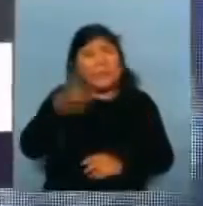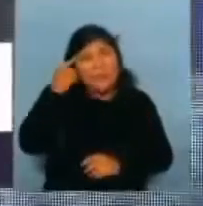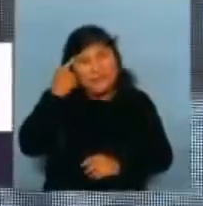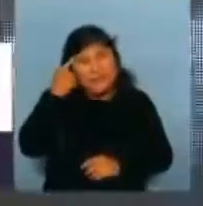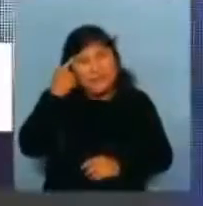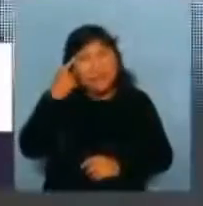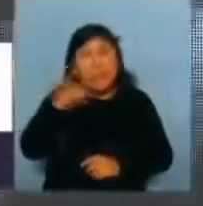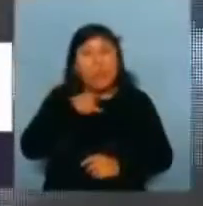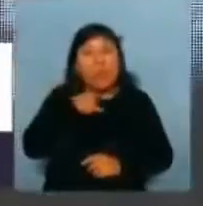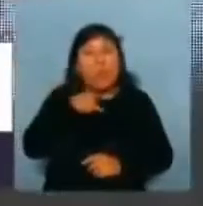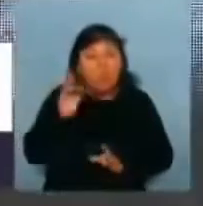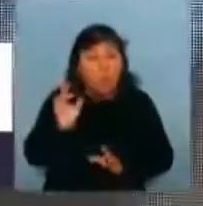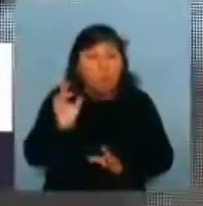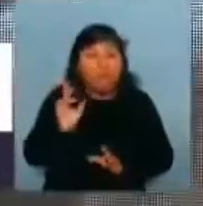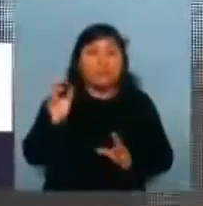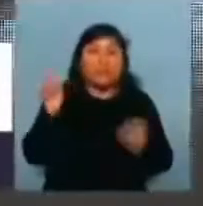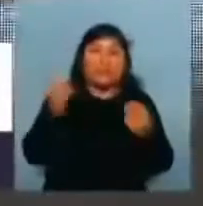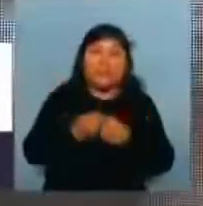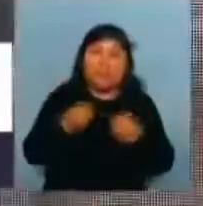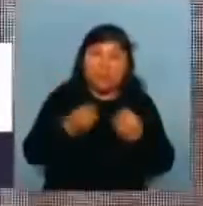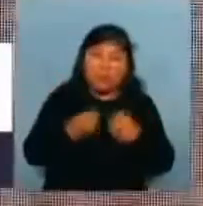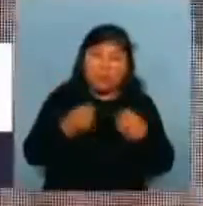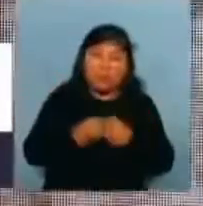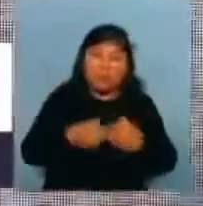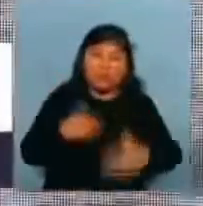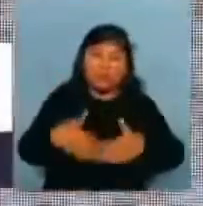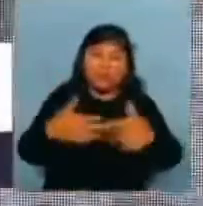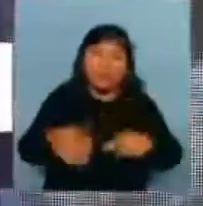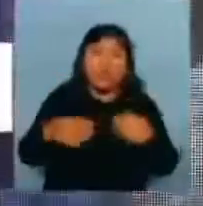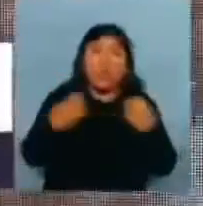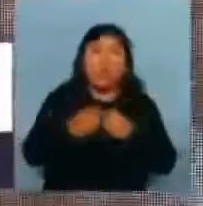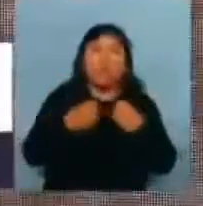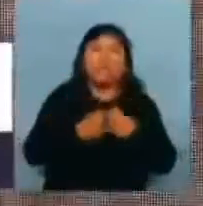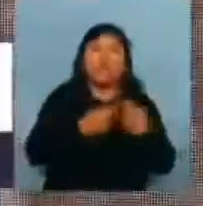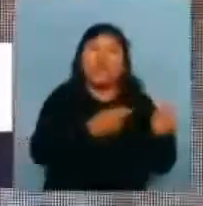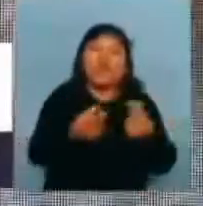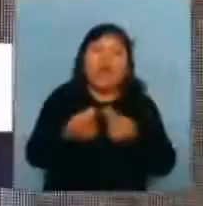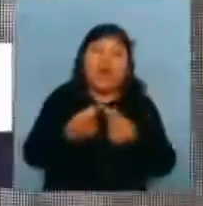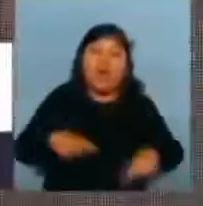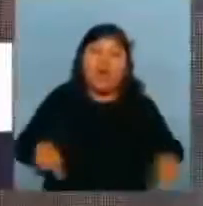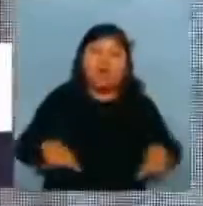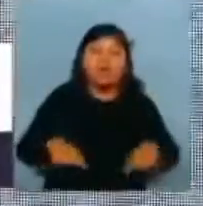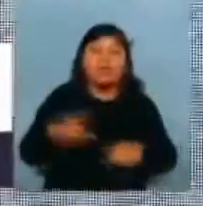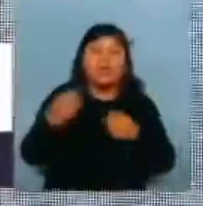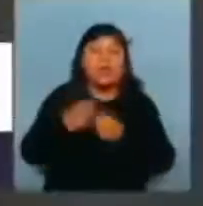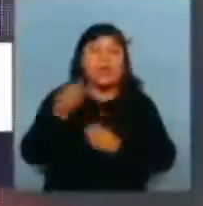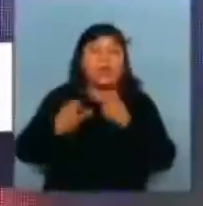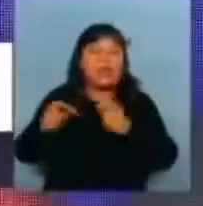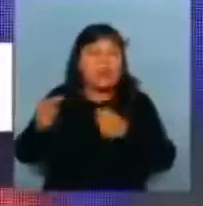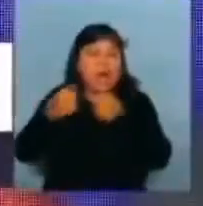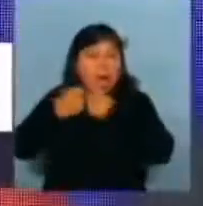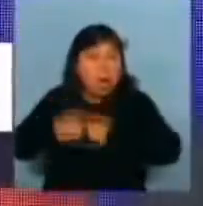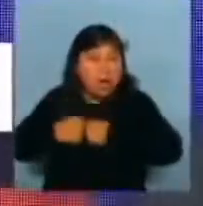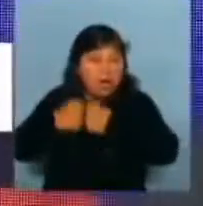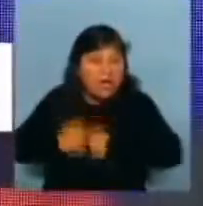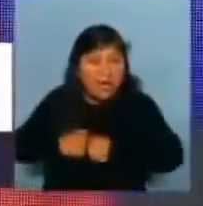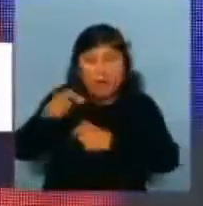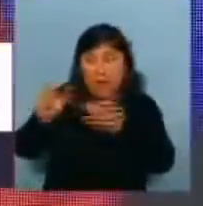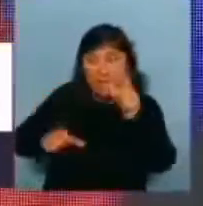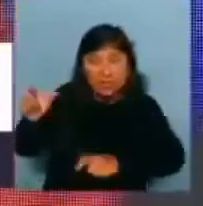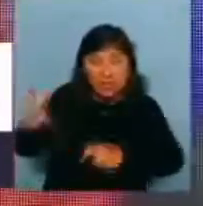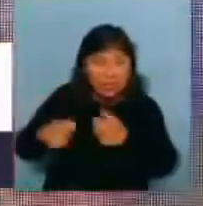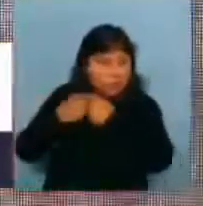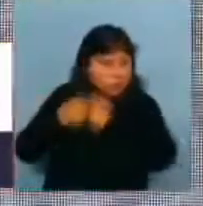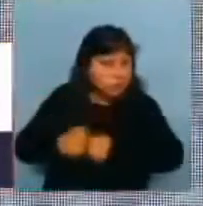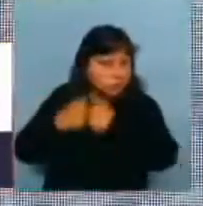hay mucha gente acá que tiene condiciones, hay muchos valores que por ahí todavía están escondidos o que no se han descubierto por el hecho de que